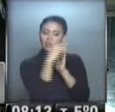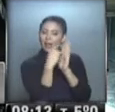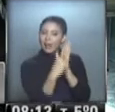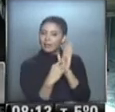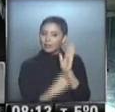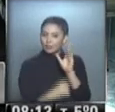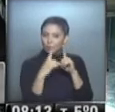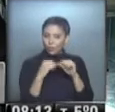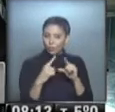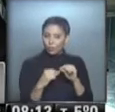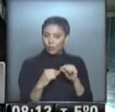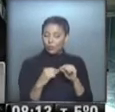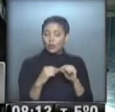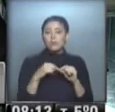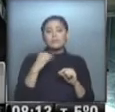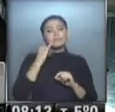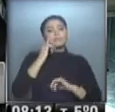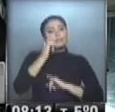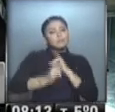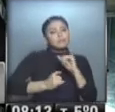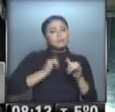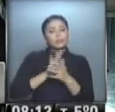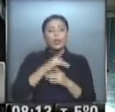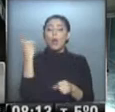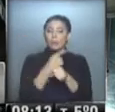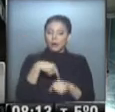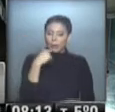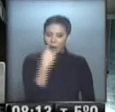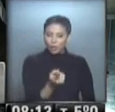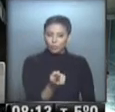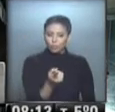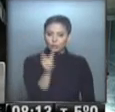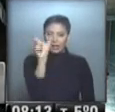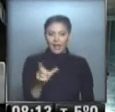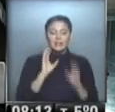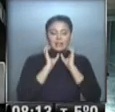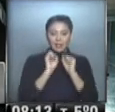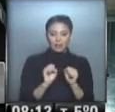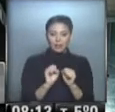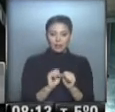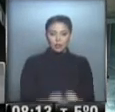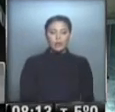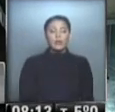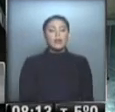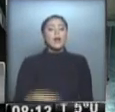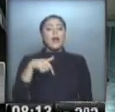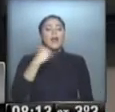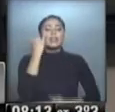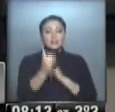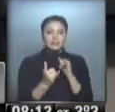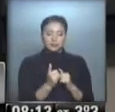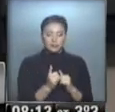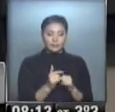están planteando un punto que va a ser lo primero que le vamos a preguntar acá al secretario de Empleo. Se habla de